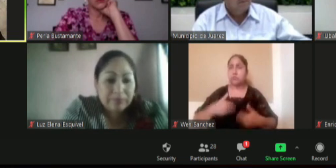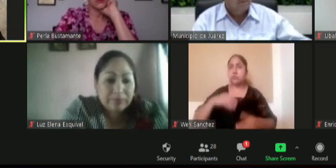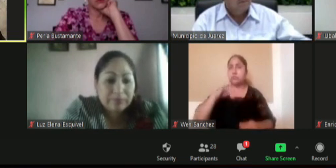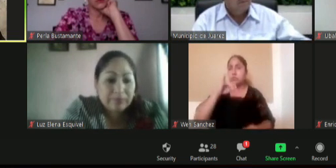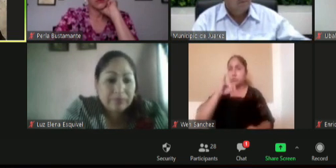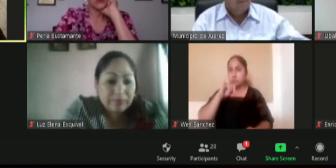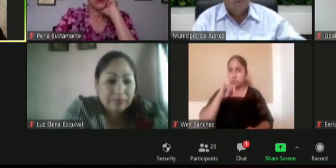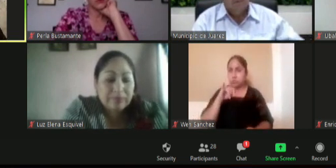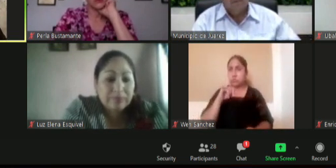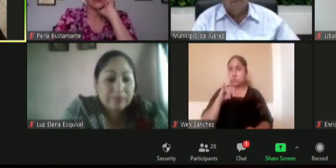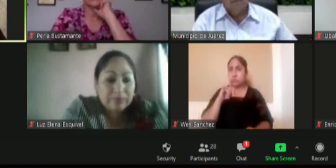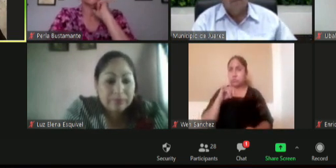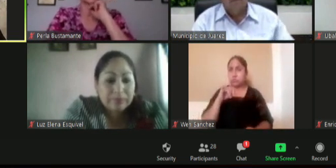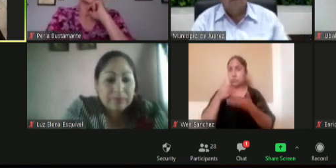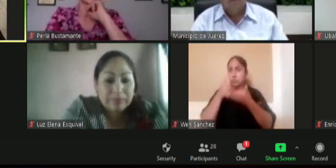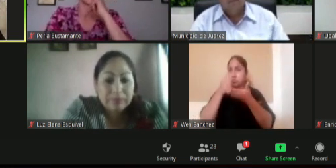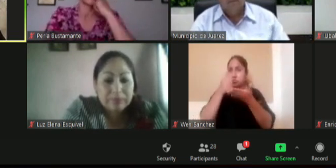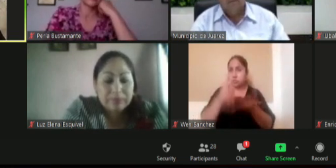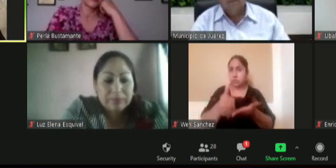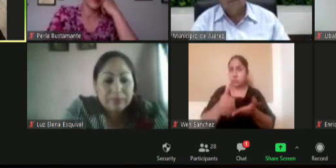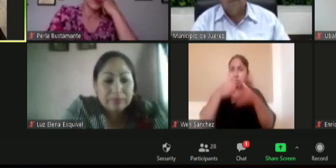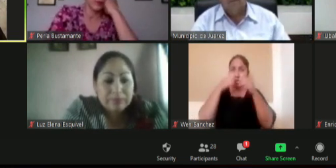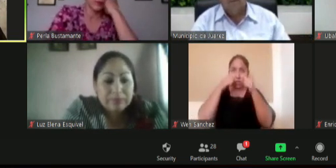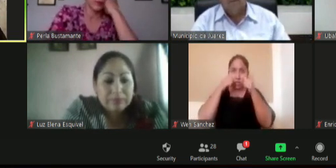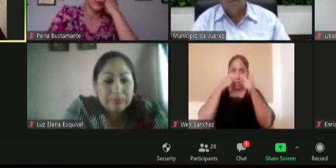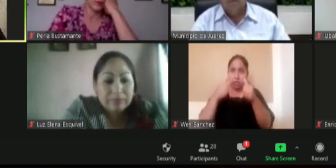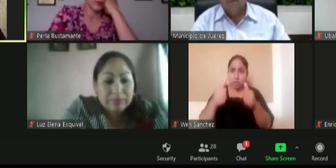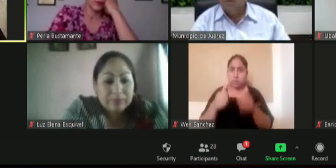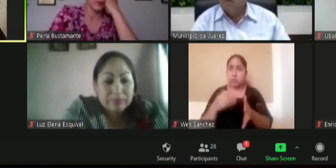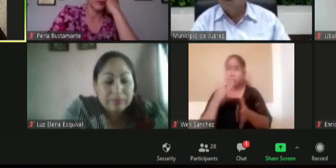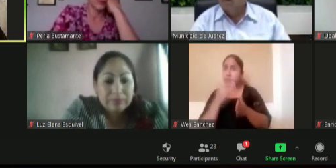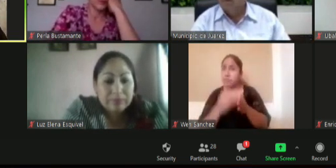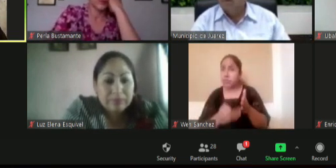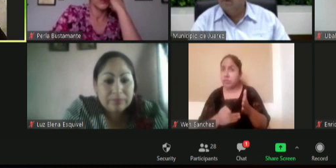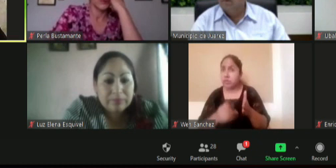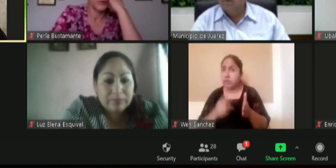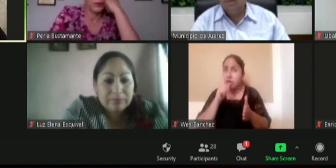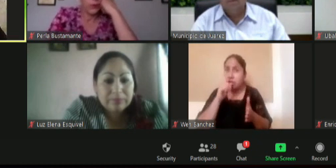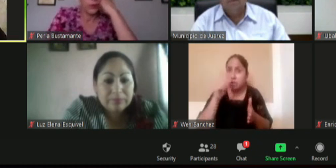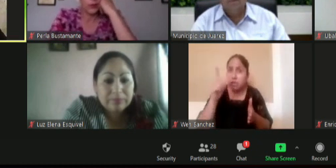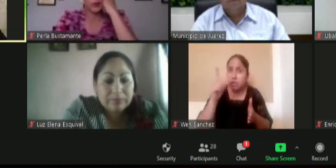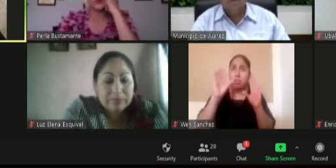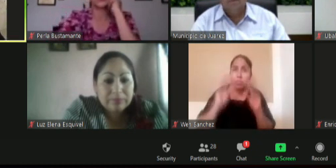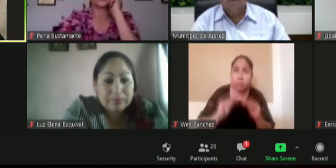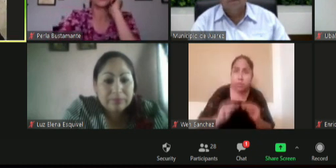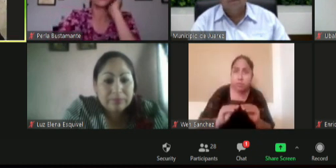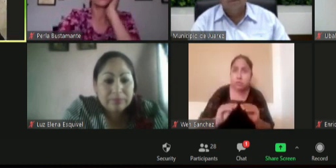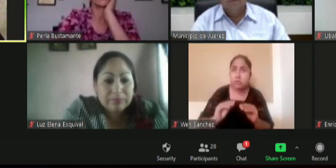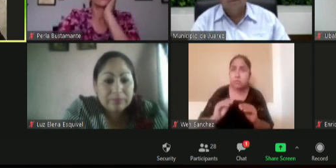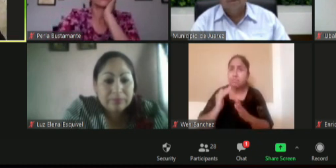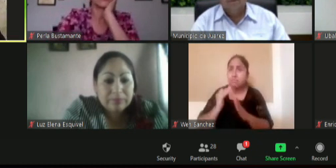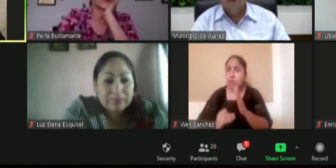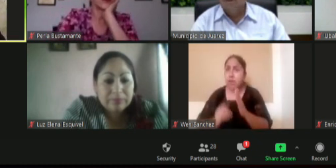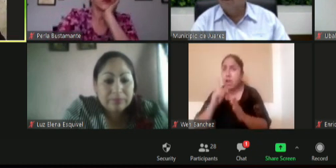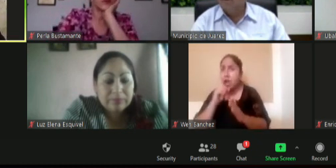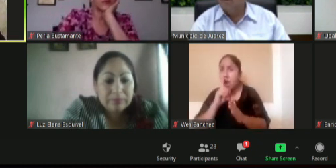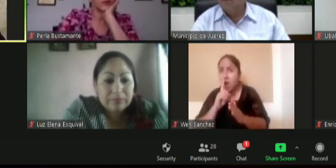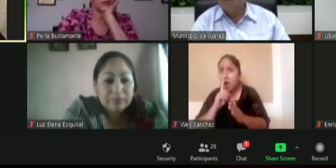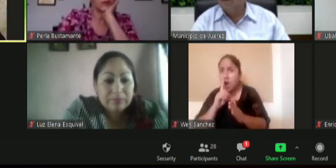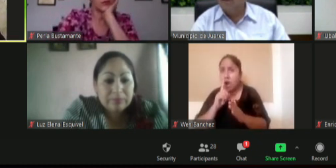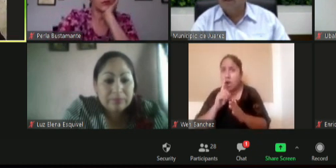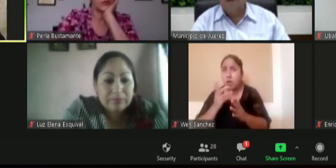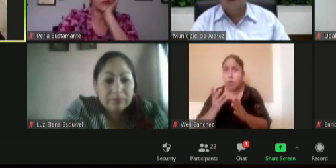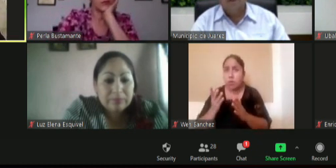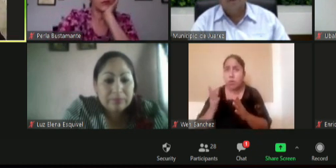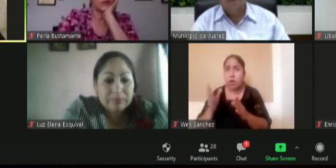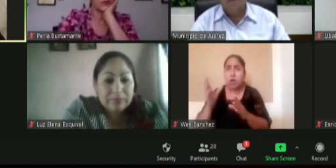agua. Nosotros como representantes populares, como representantes del pueblo de Ciudad Juárez, debemos de